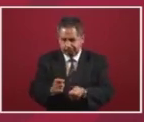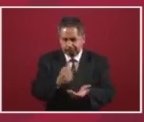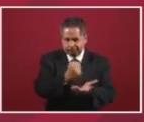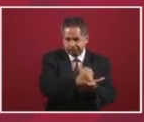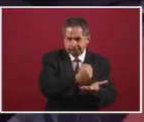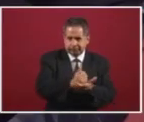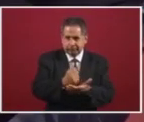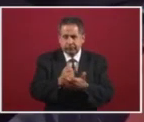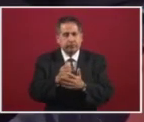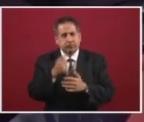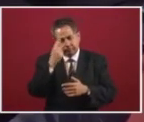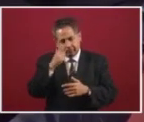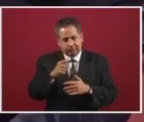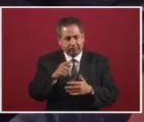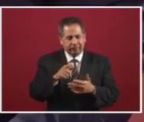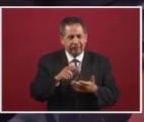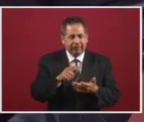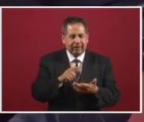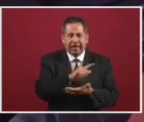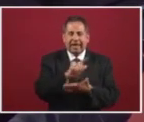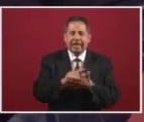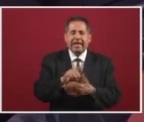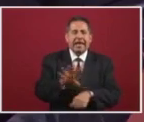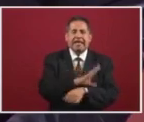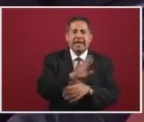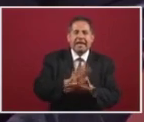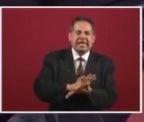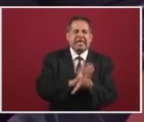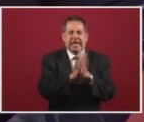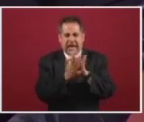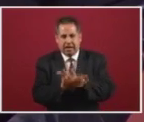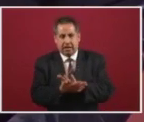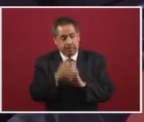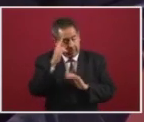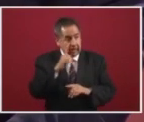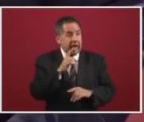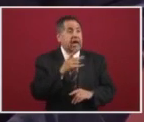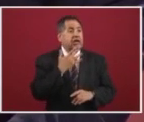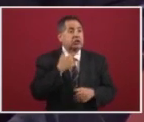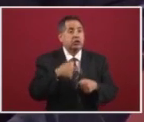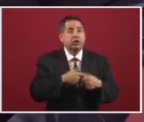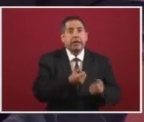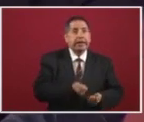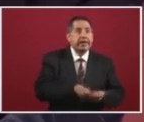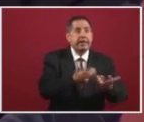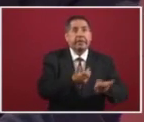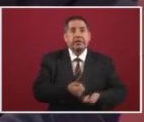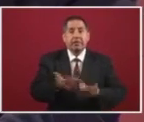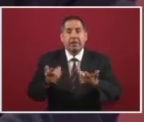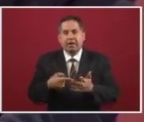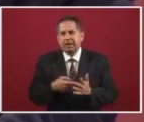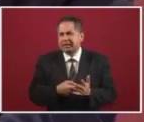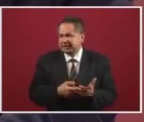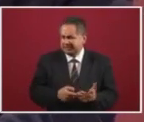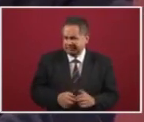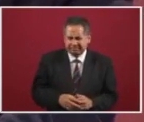con la reforma energética para la distribución de gasolinas no se están